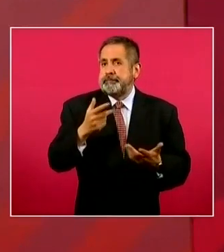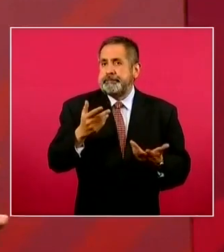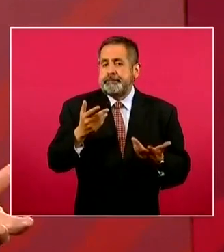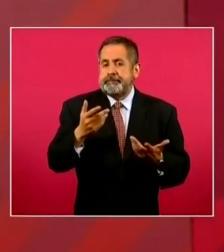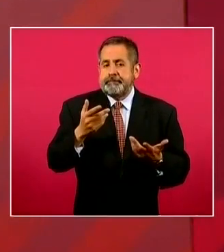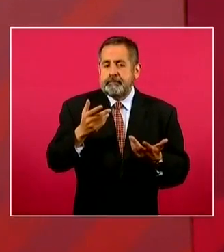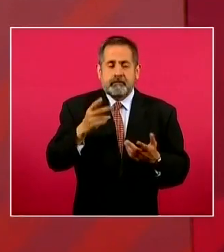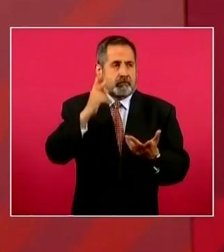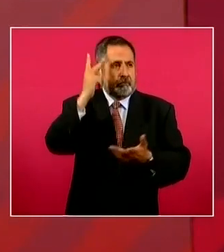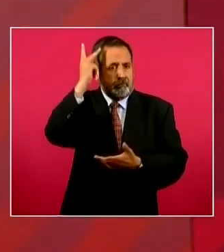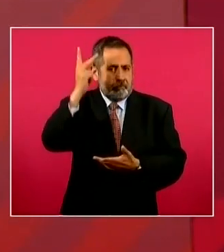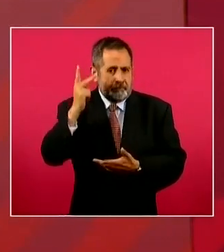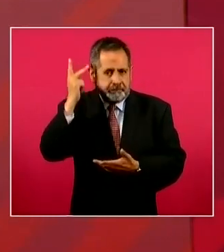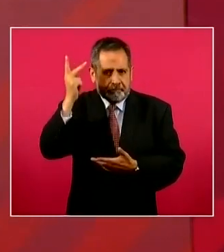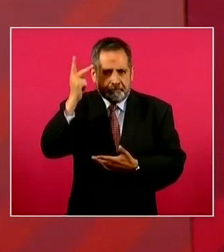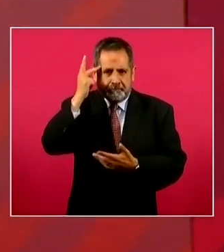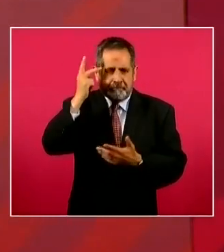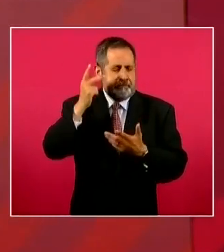un pastor,